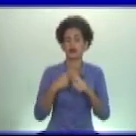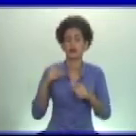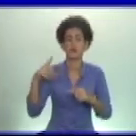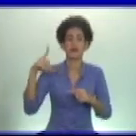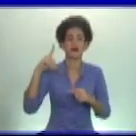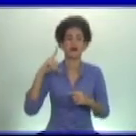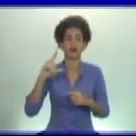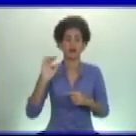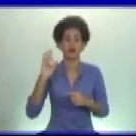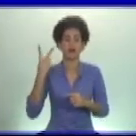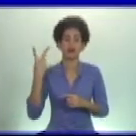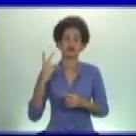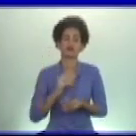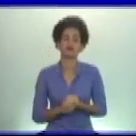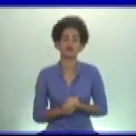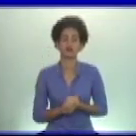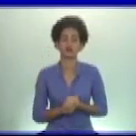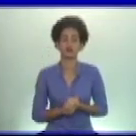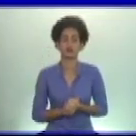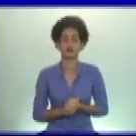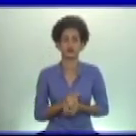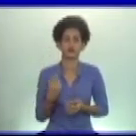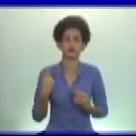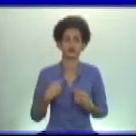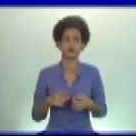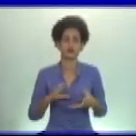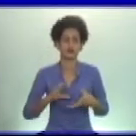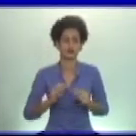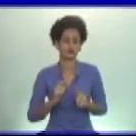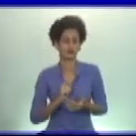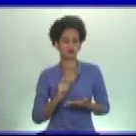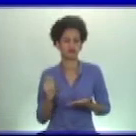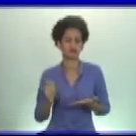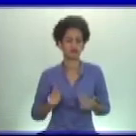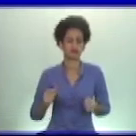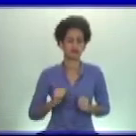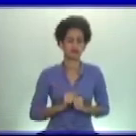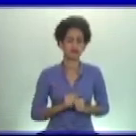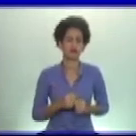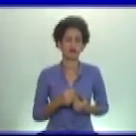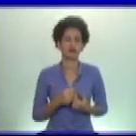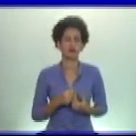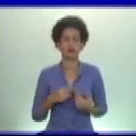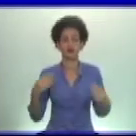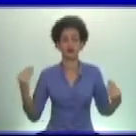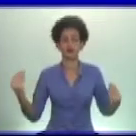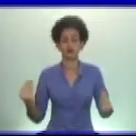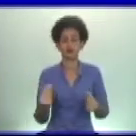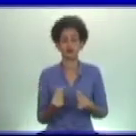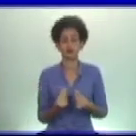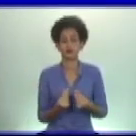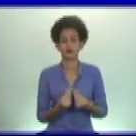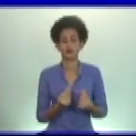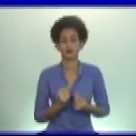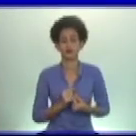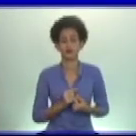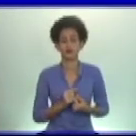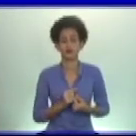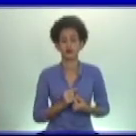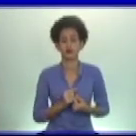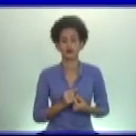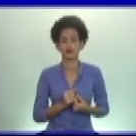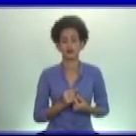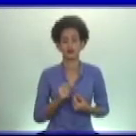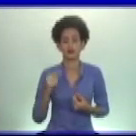2. Otra forma de escribir esta expresión sería con la unión de los intervalos desde